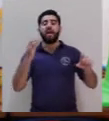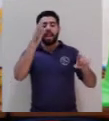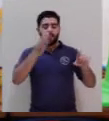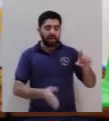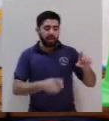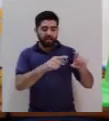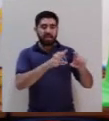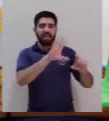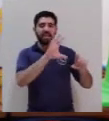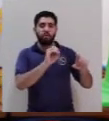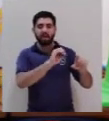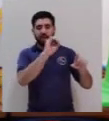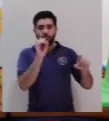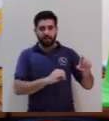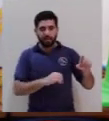50% y